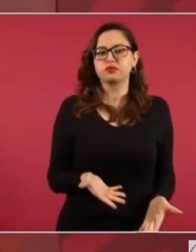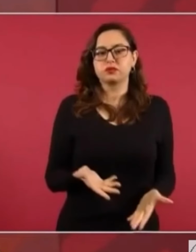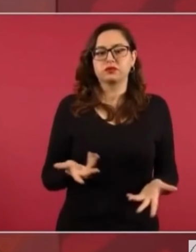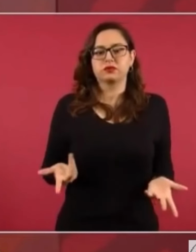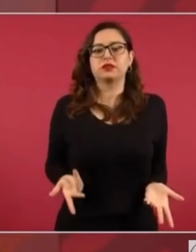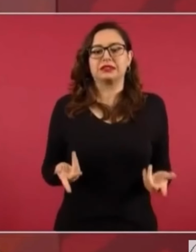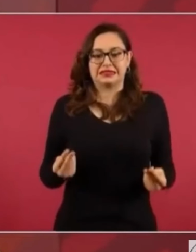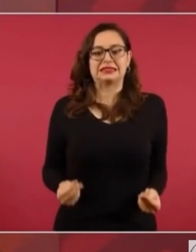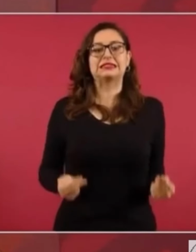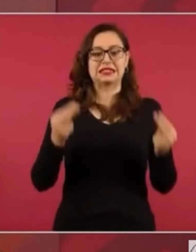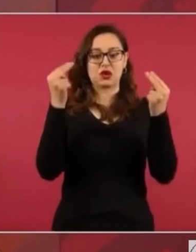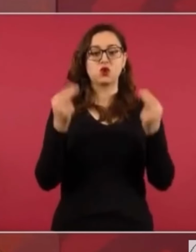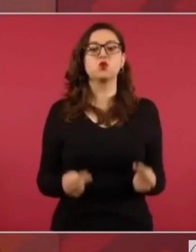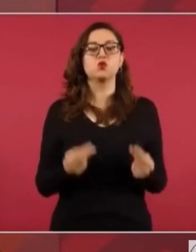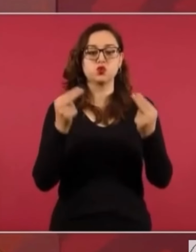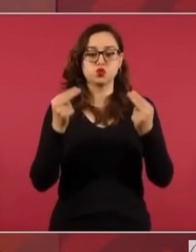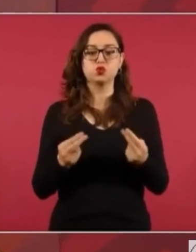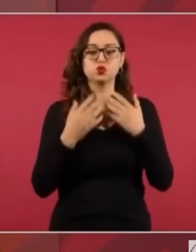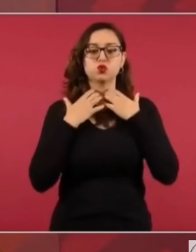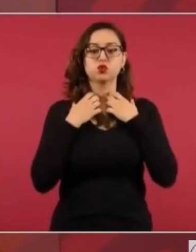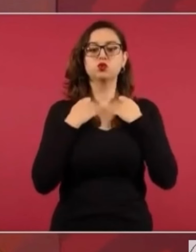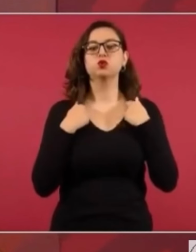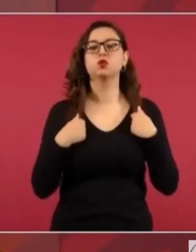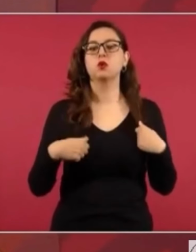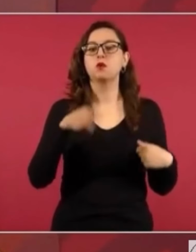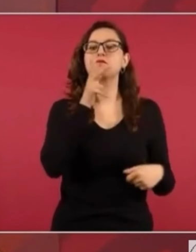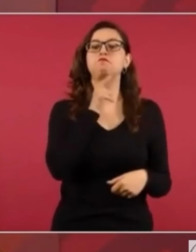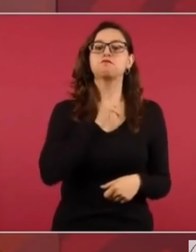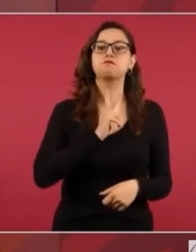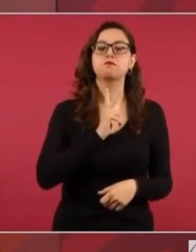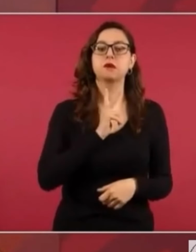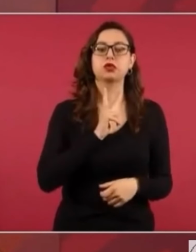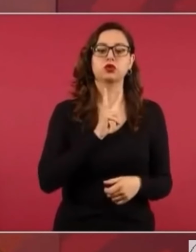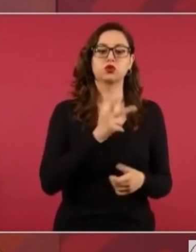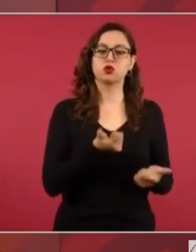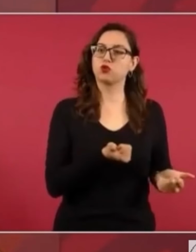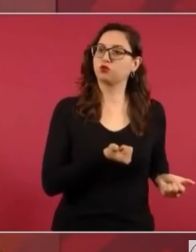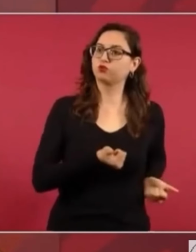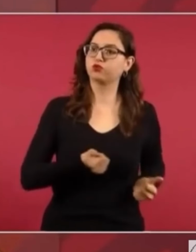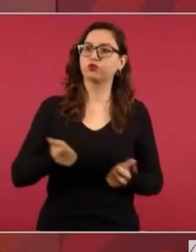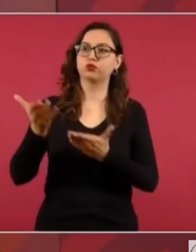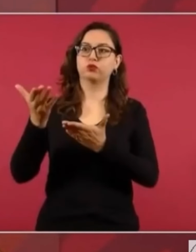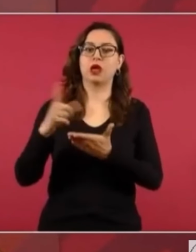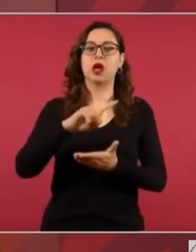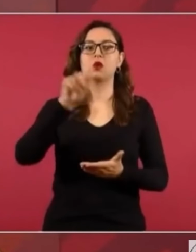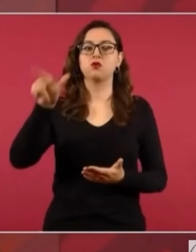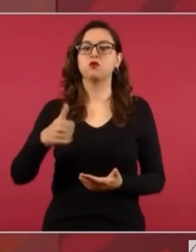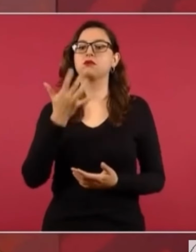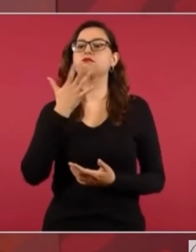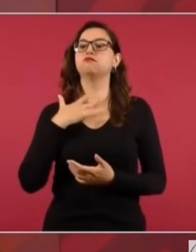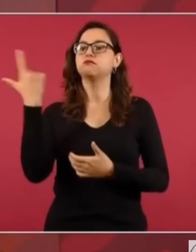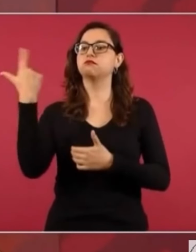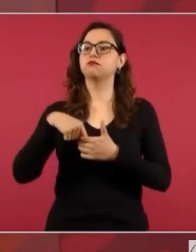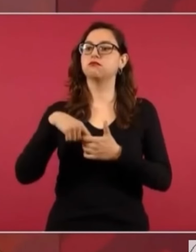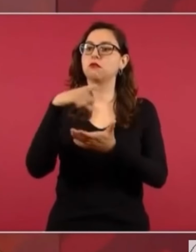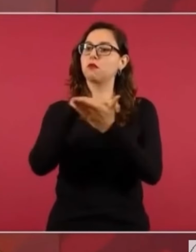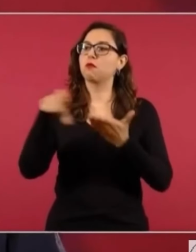el negocio según ellos era vender petróleo crudo y comprar las gasolinas